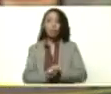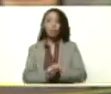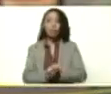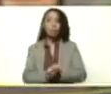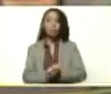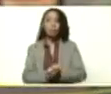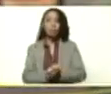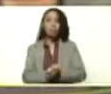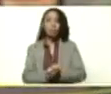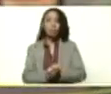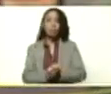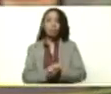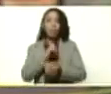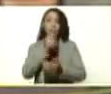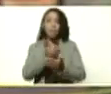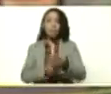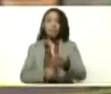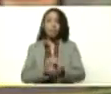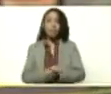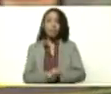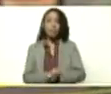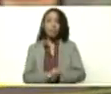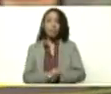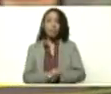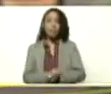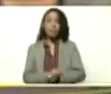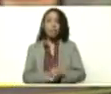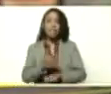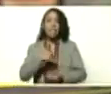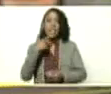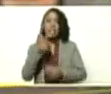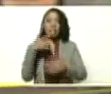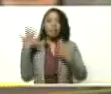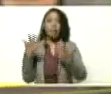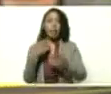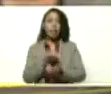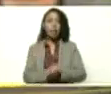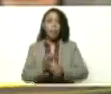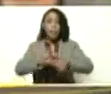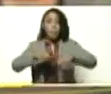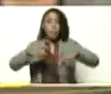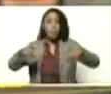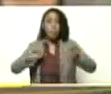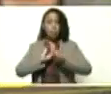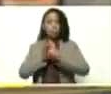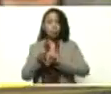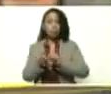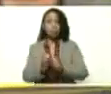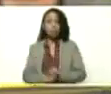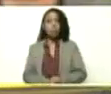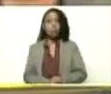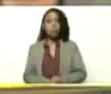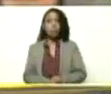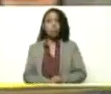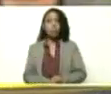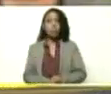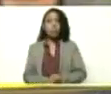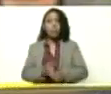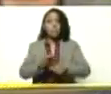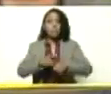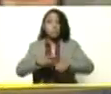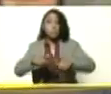es lo que me informa quiere decir que está en crecimiento un coronavirus en crecimiento